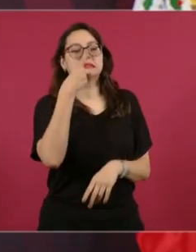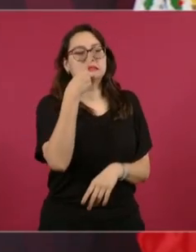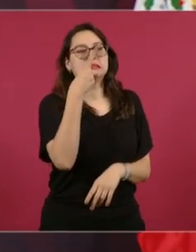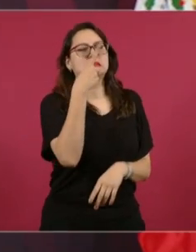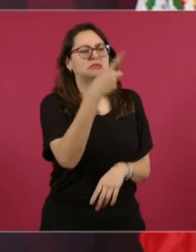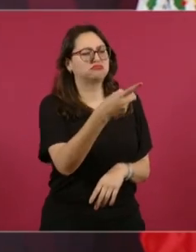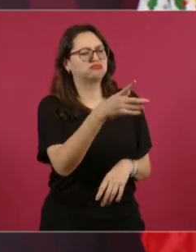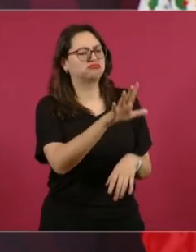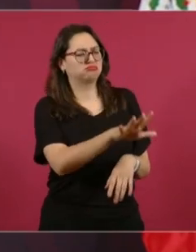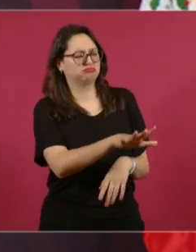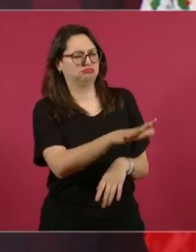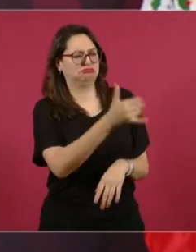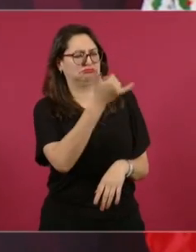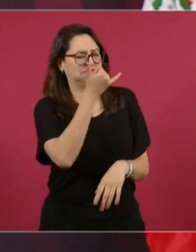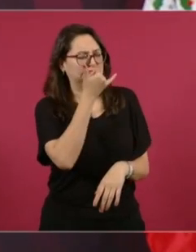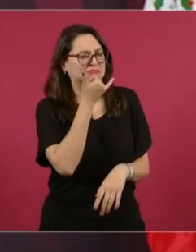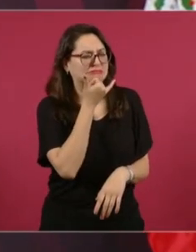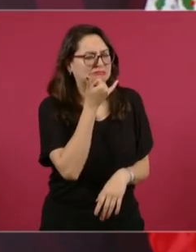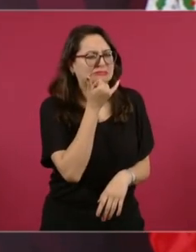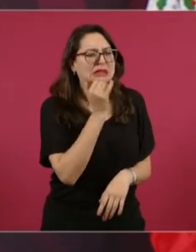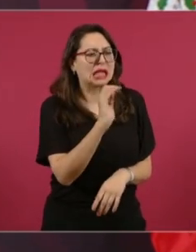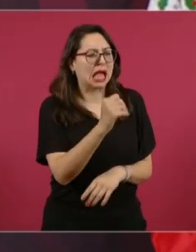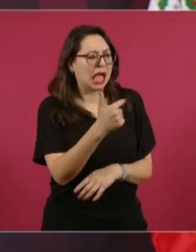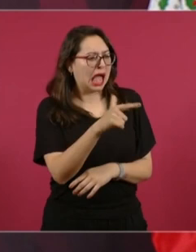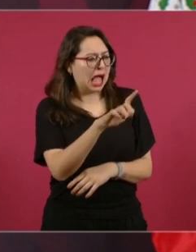hay ningún riesgo,